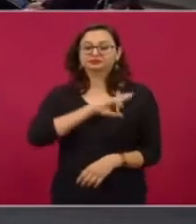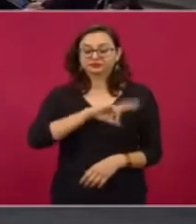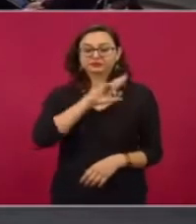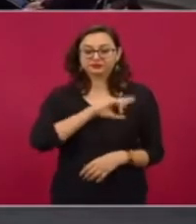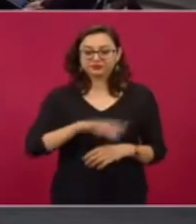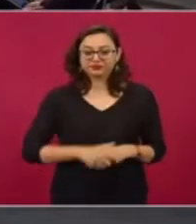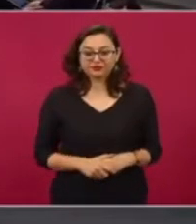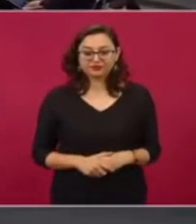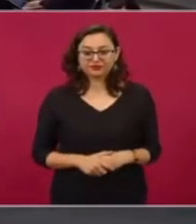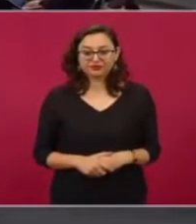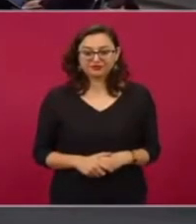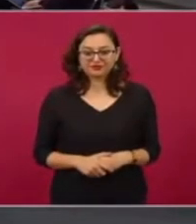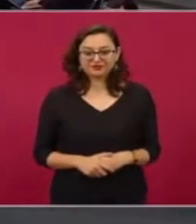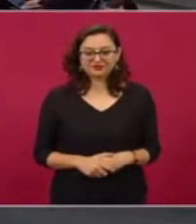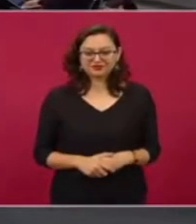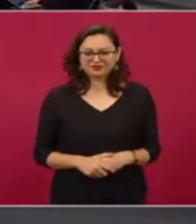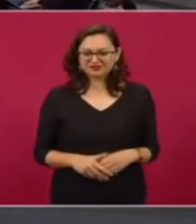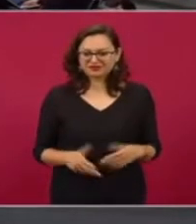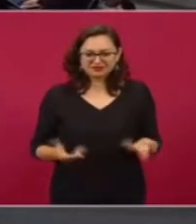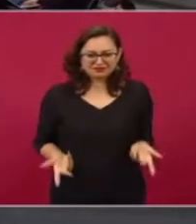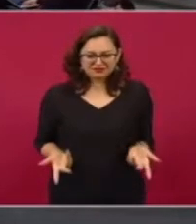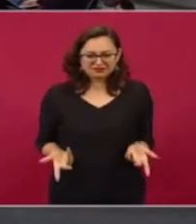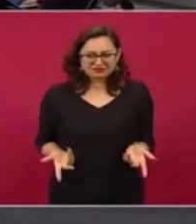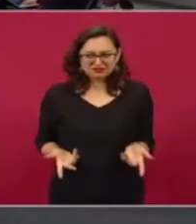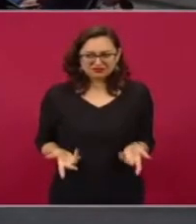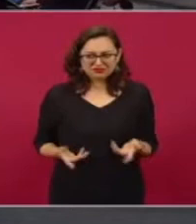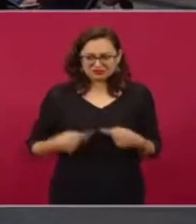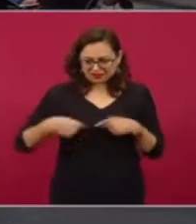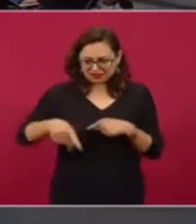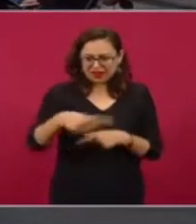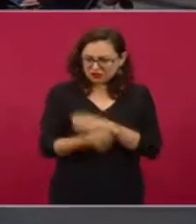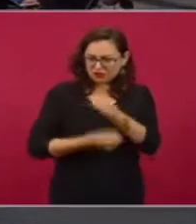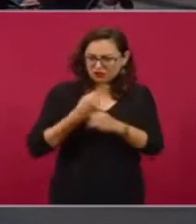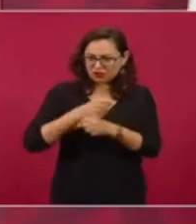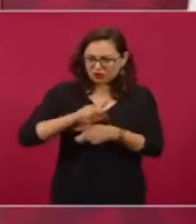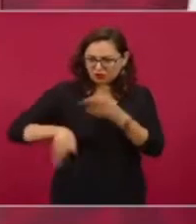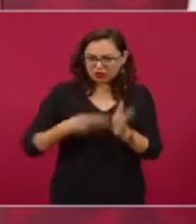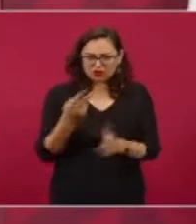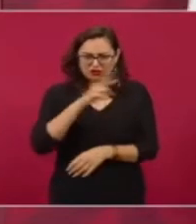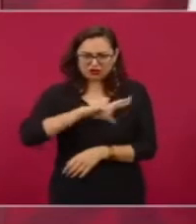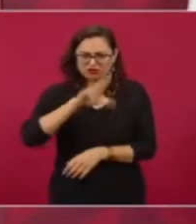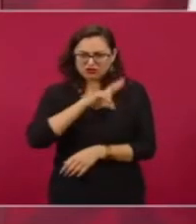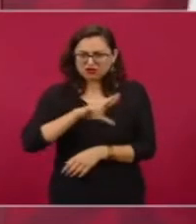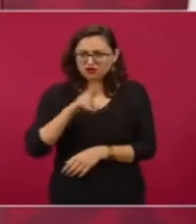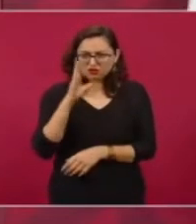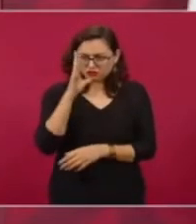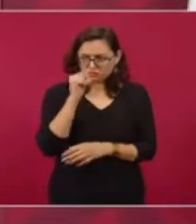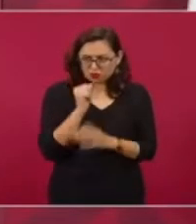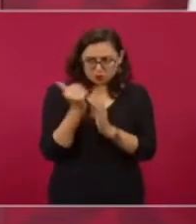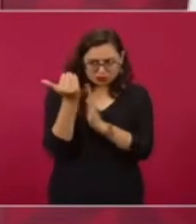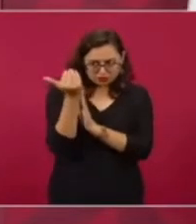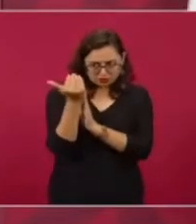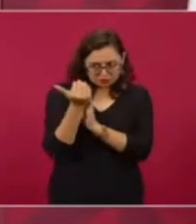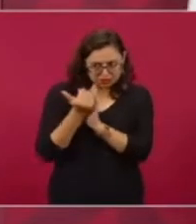que no podemos hacer la disminución digo ellos mismos